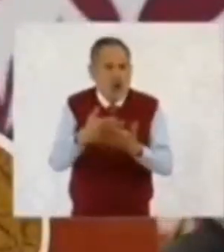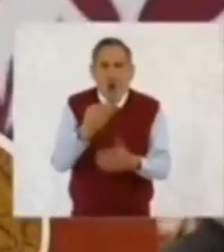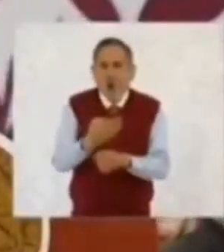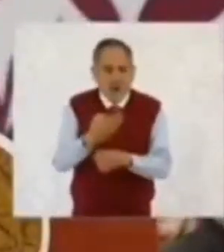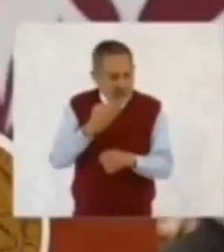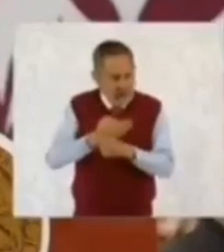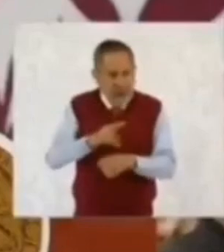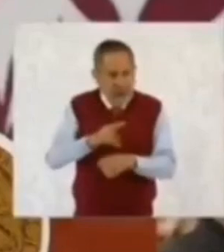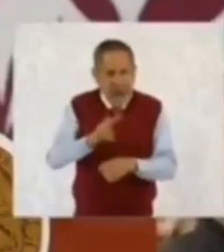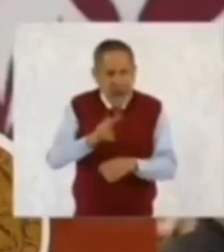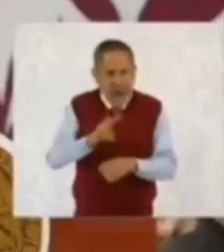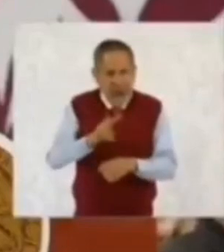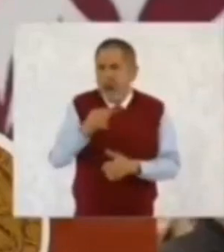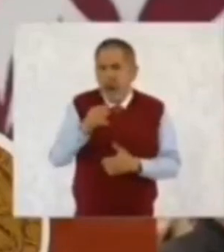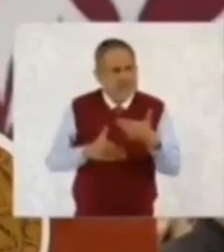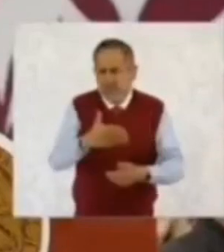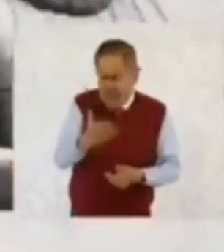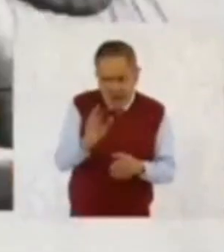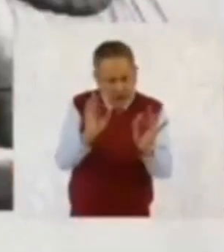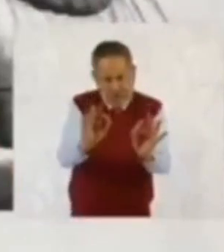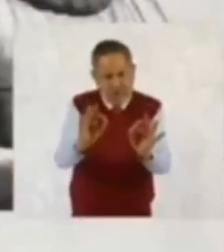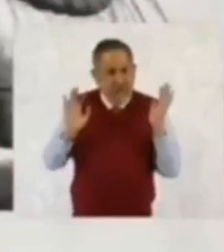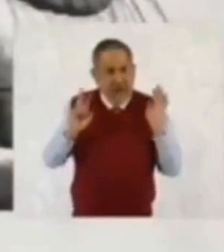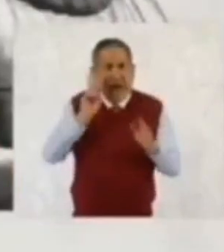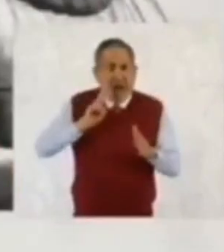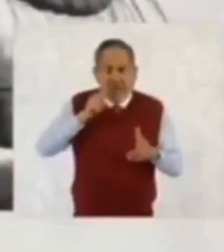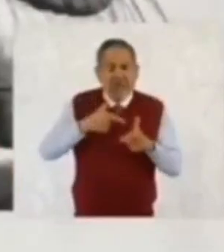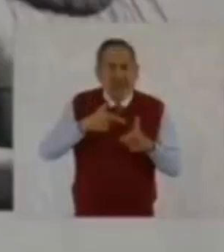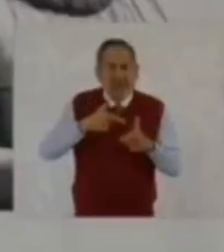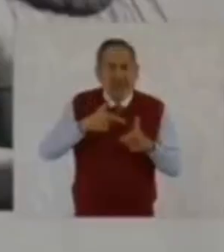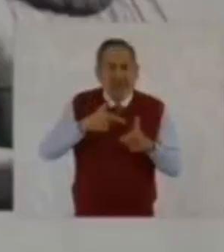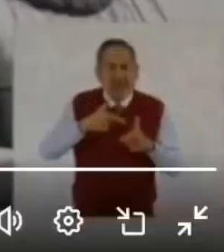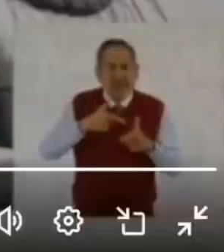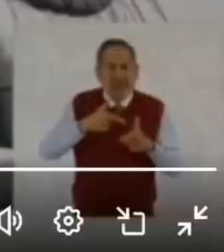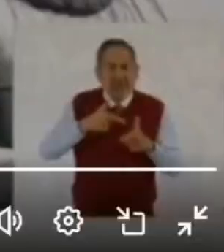logrado. Vamos a ver si seguimos en este mecanismo.